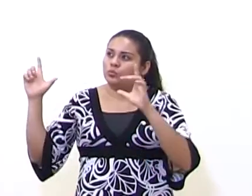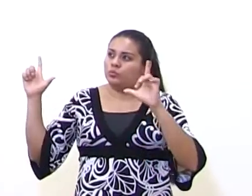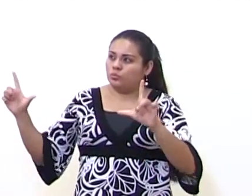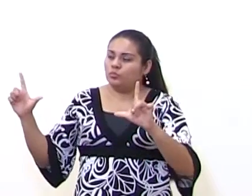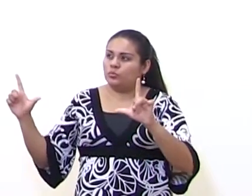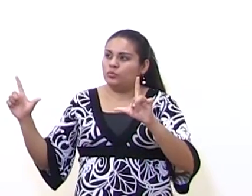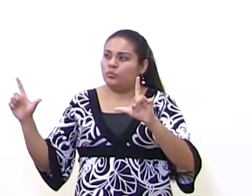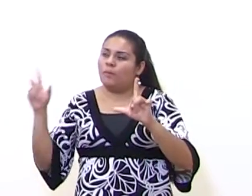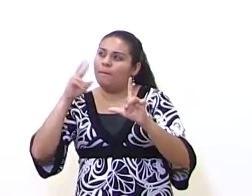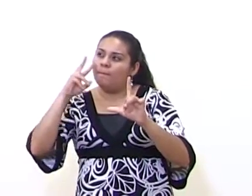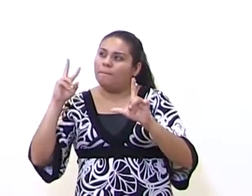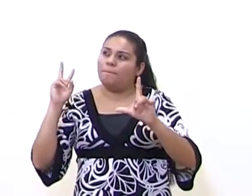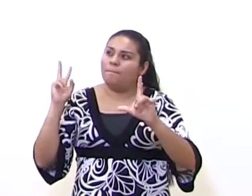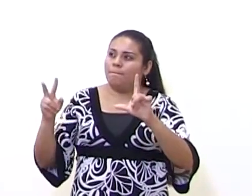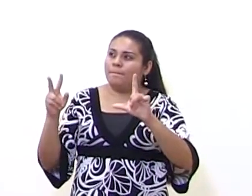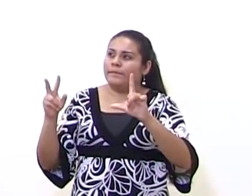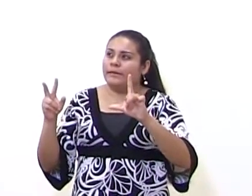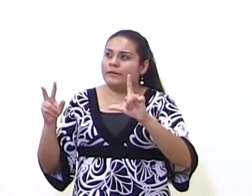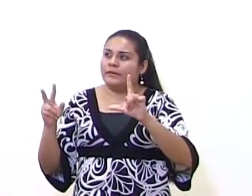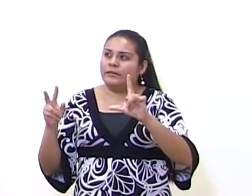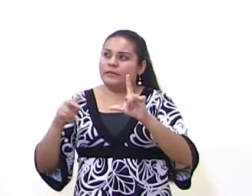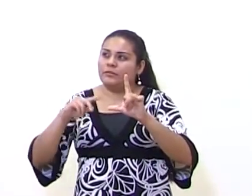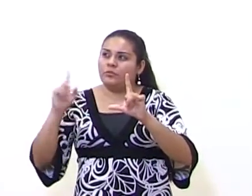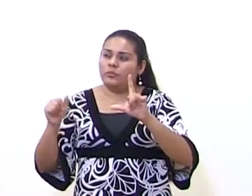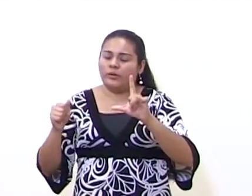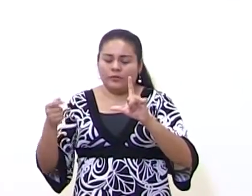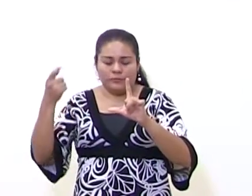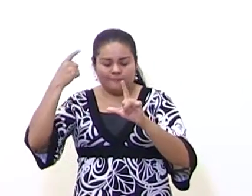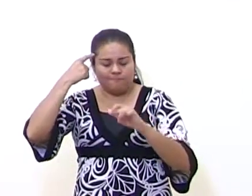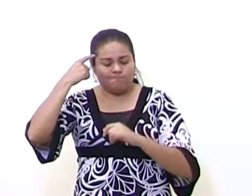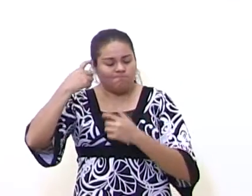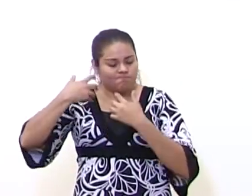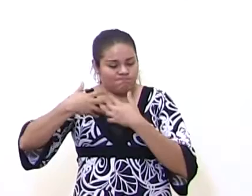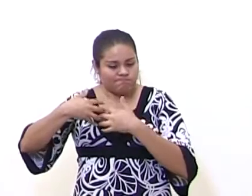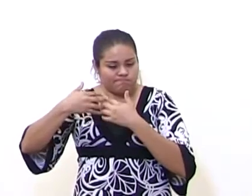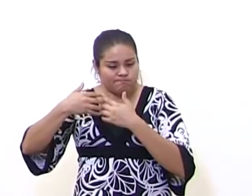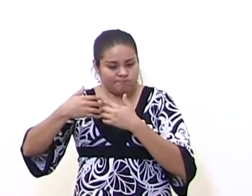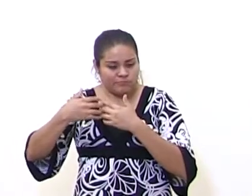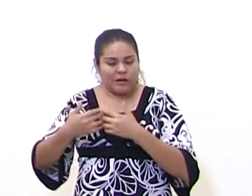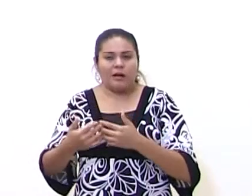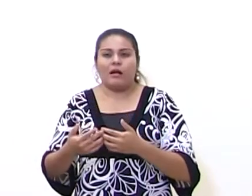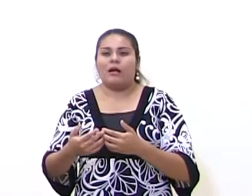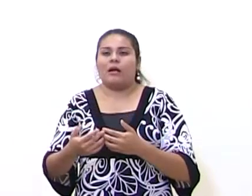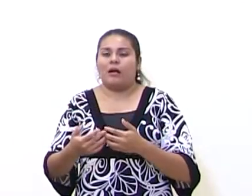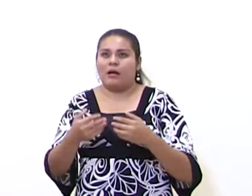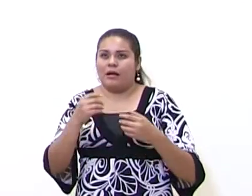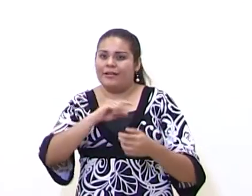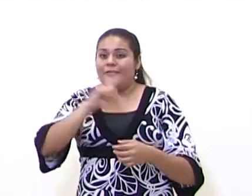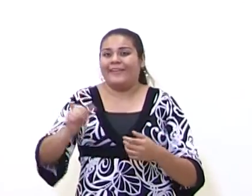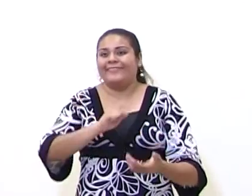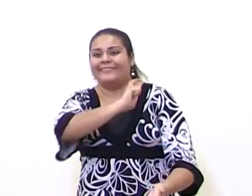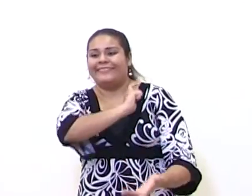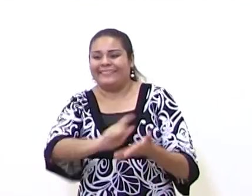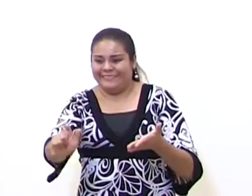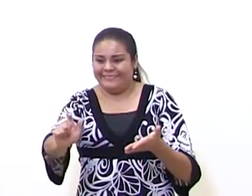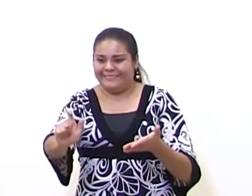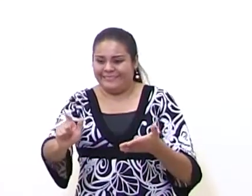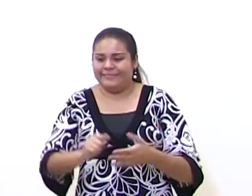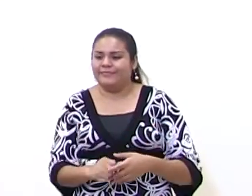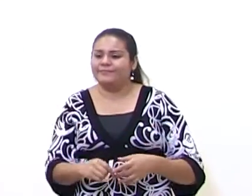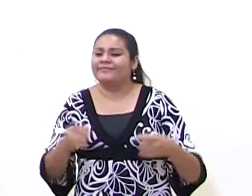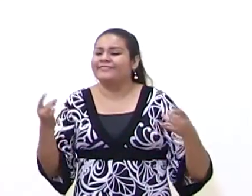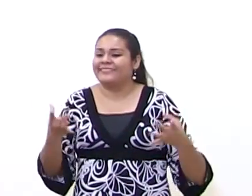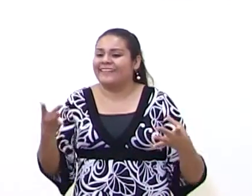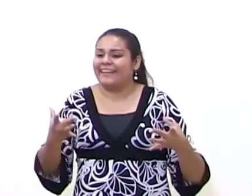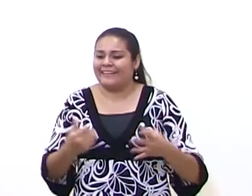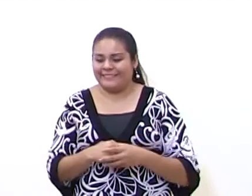mensajes publicitarios en las personas, en la población, y cómo ello genera una creencia, cómo ello